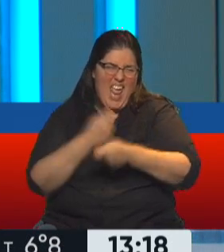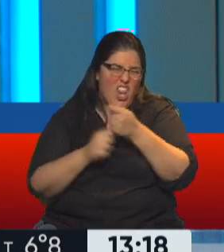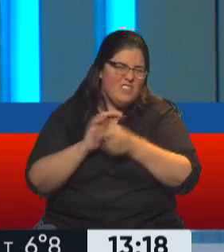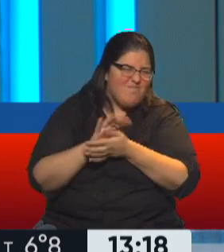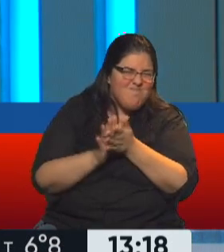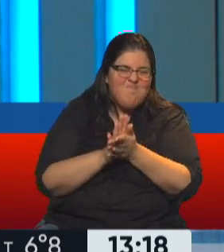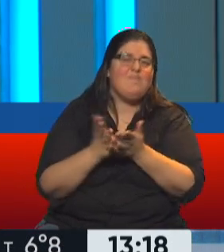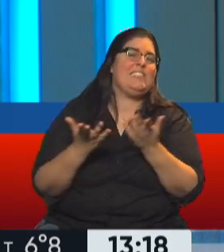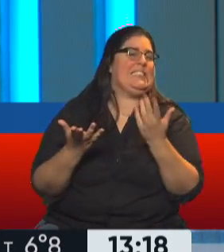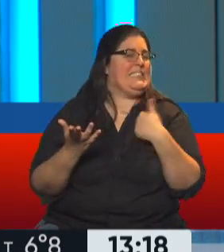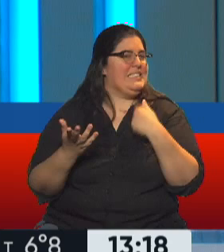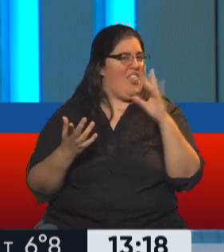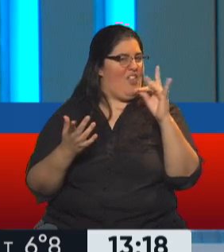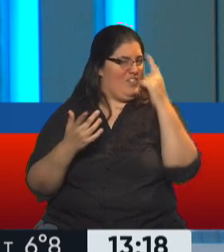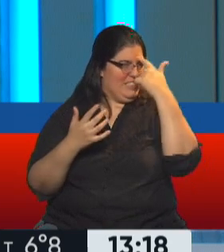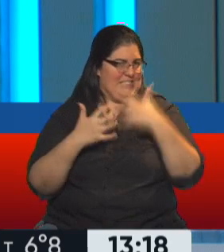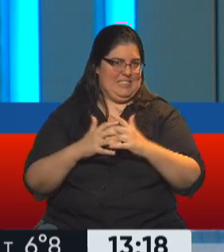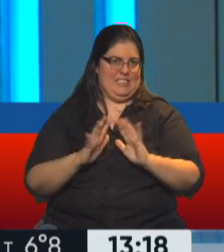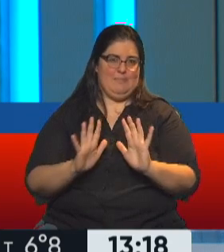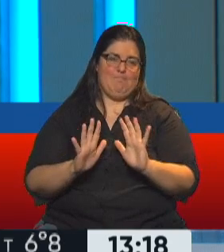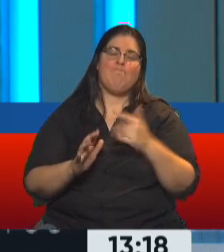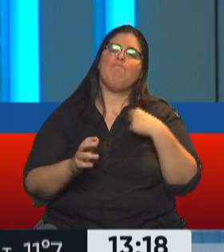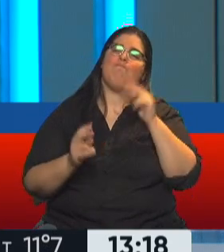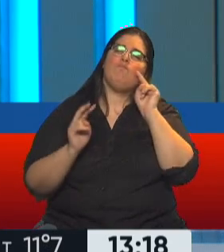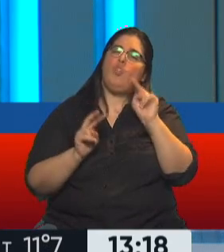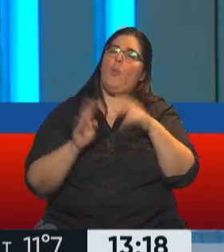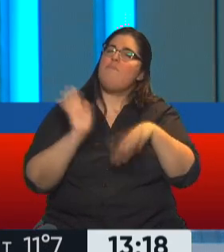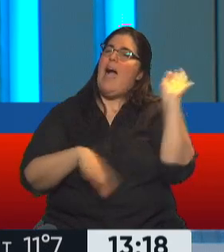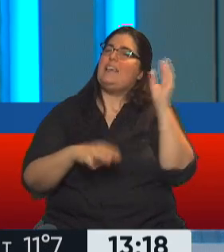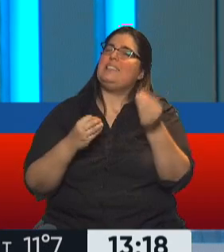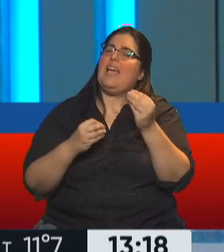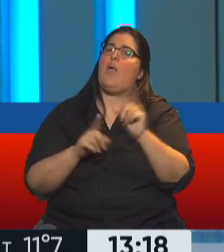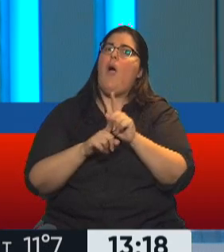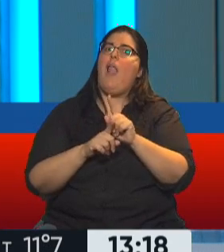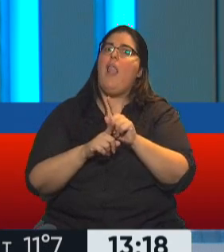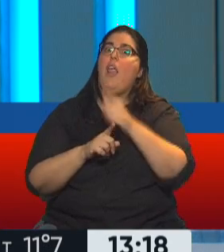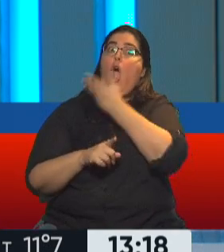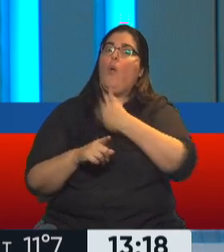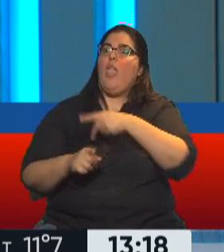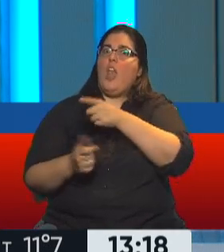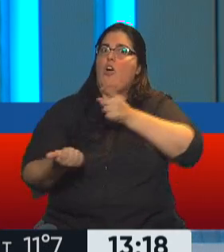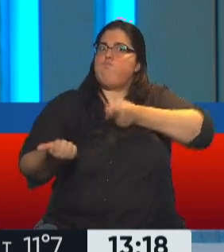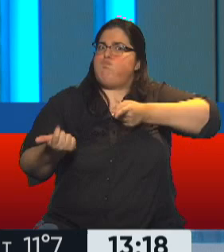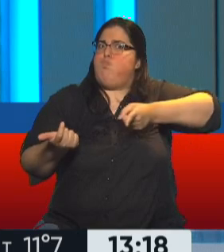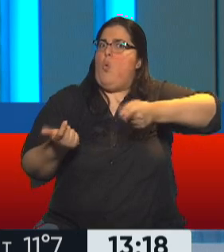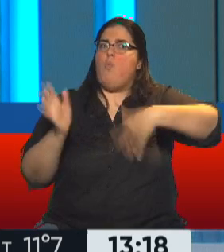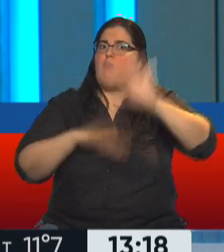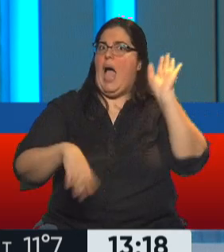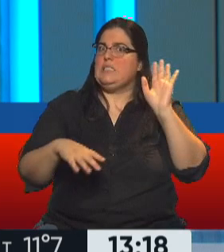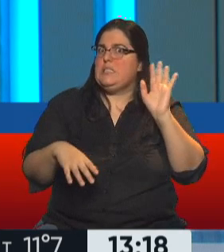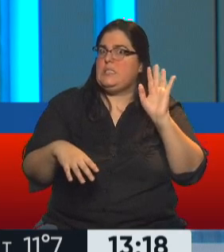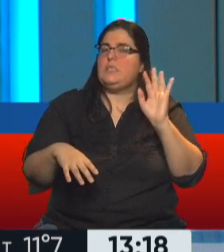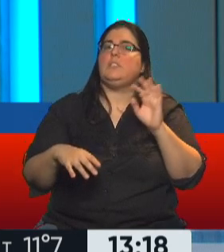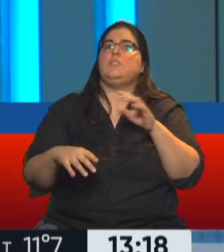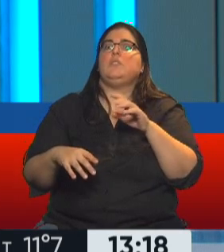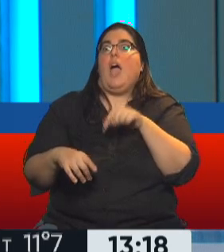ahí hay un punto que es, yo lo veo más como una deriva autoritaria de un gobierno al que